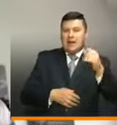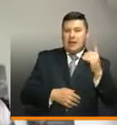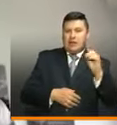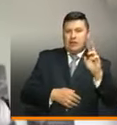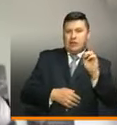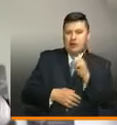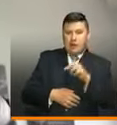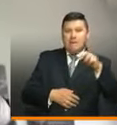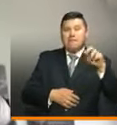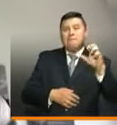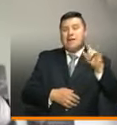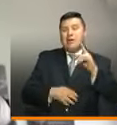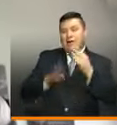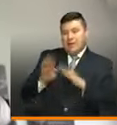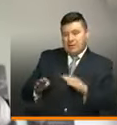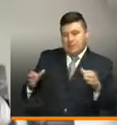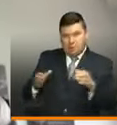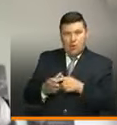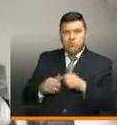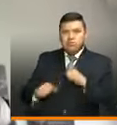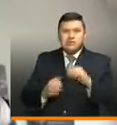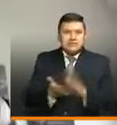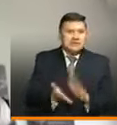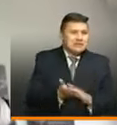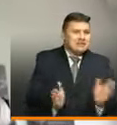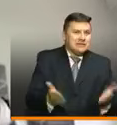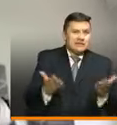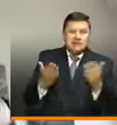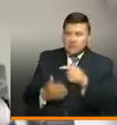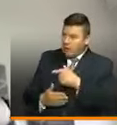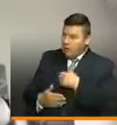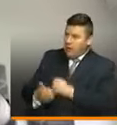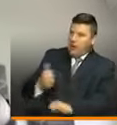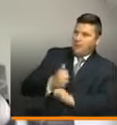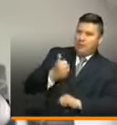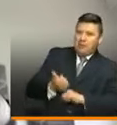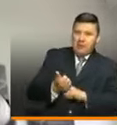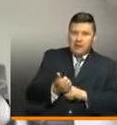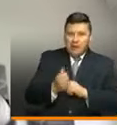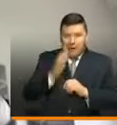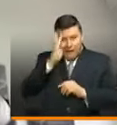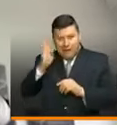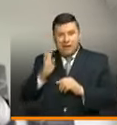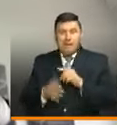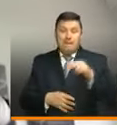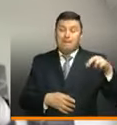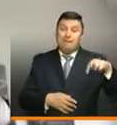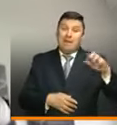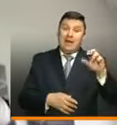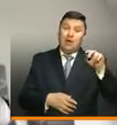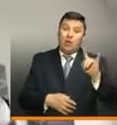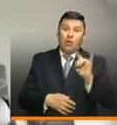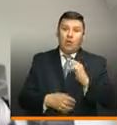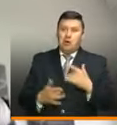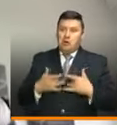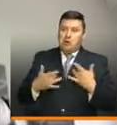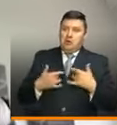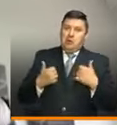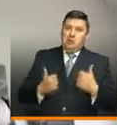del PNUD, que le ha puesto mucho entusiasmo también a esta iniciativa. Desde el PNUD estamos entusiasmados de estar